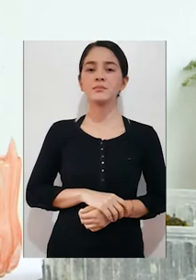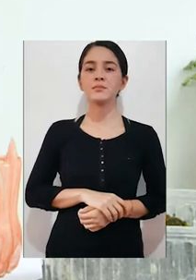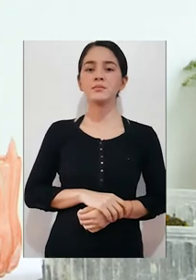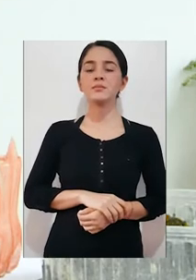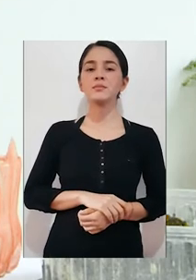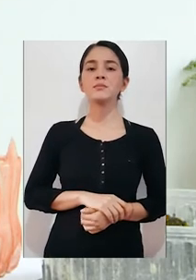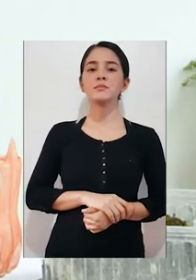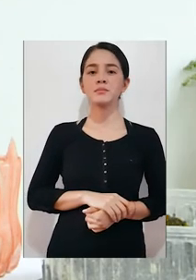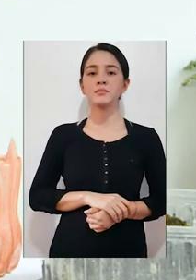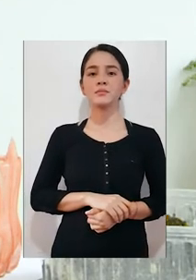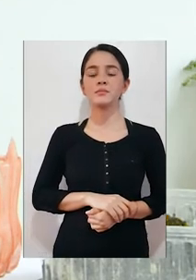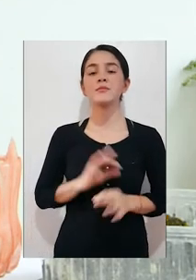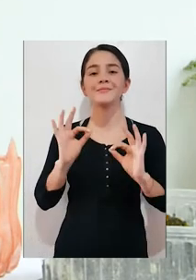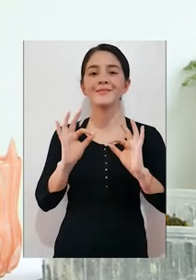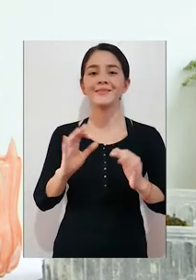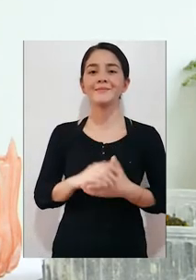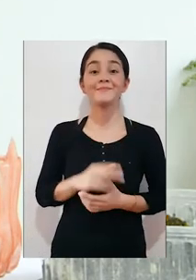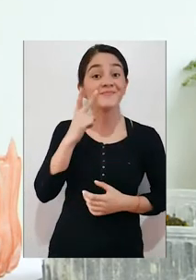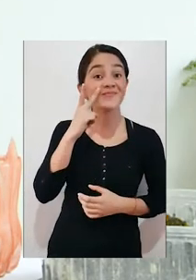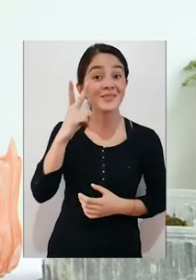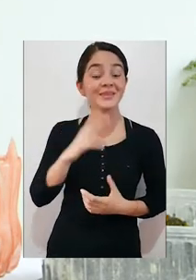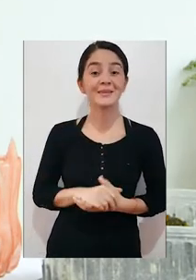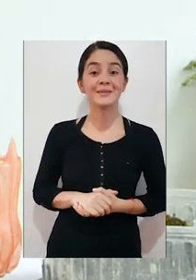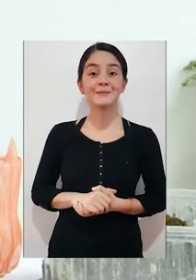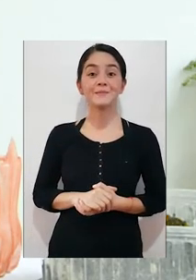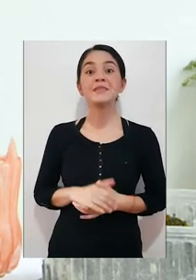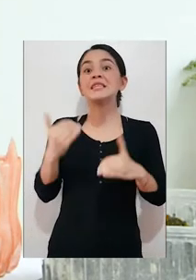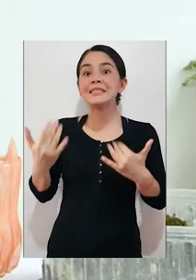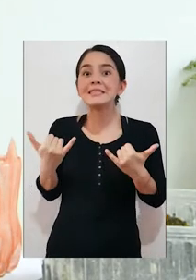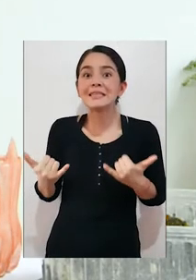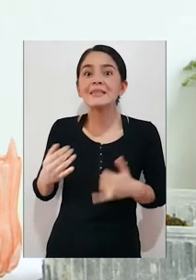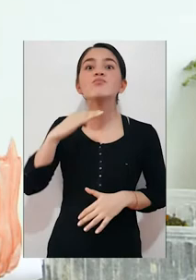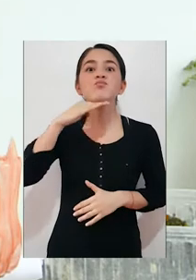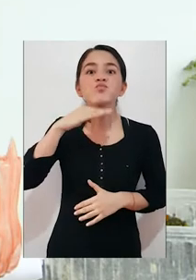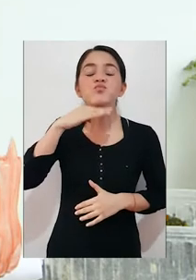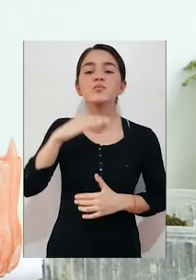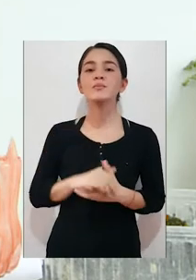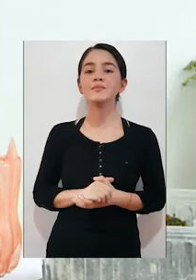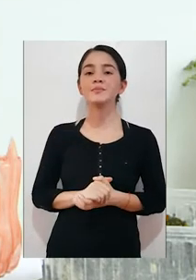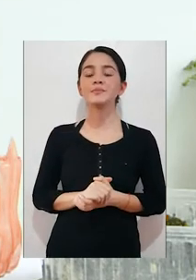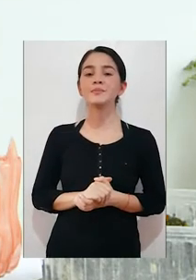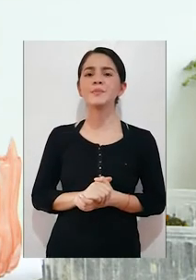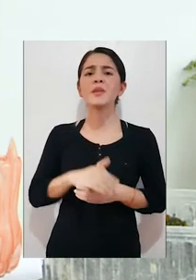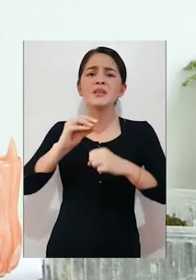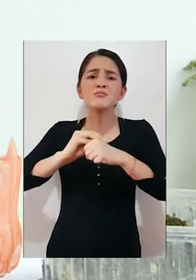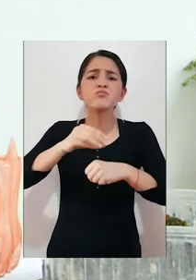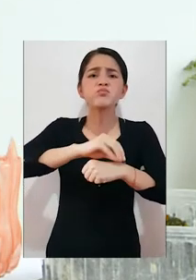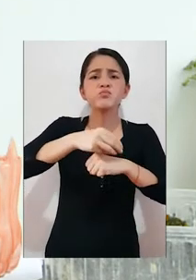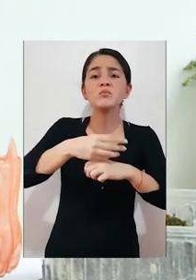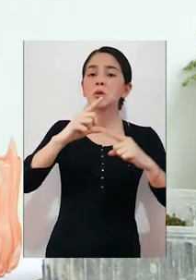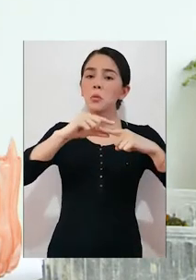Así. Muy bien. Si se fijan, quedaron totalmente cubiertas. Y los restos que ustedes ven son